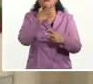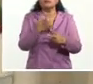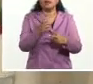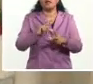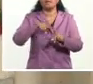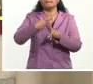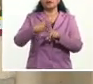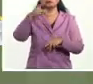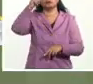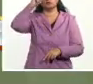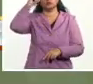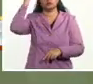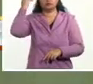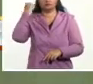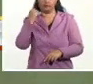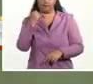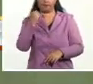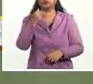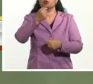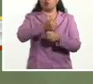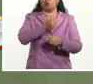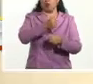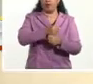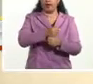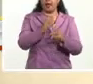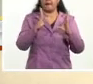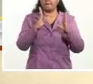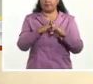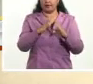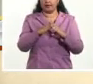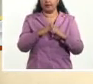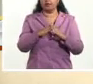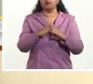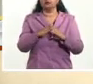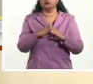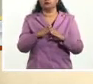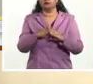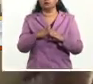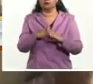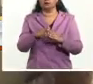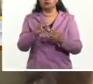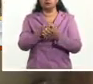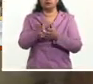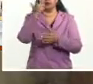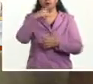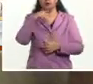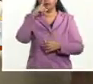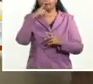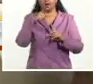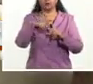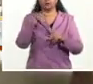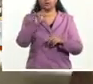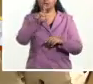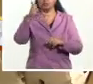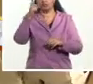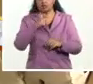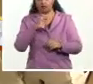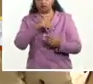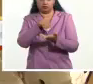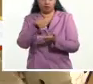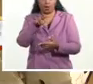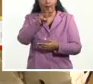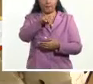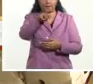Trini nos recibe en su casa de Mantilla, en plena faena, frente a su máquina de coser. A sus 102 años de